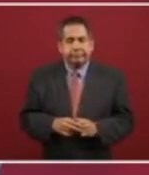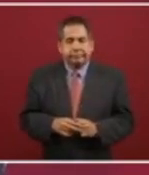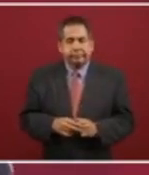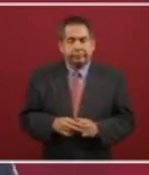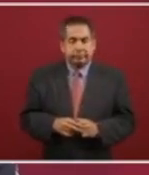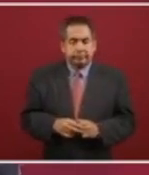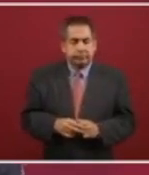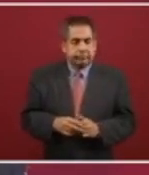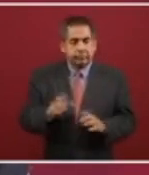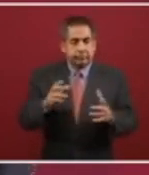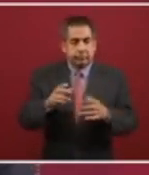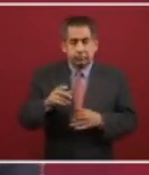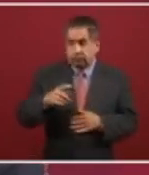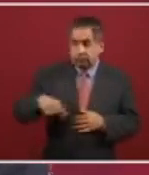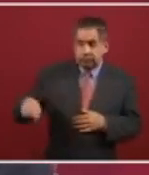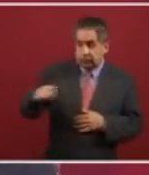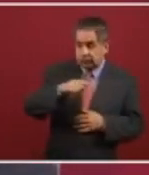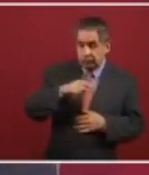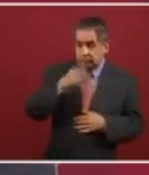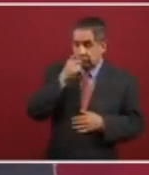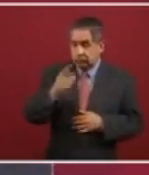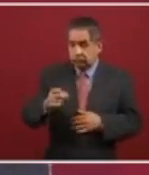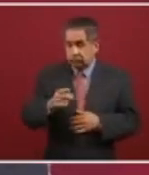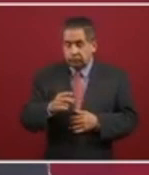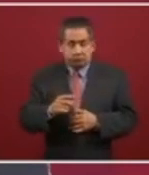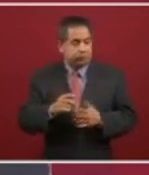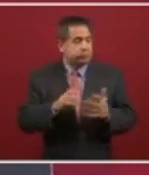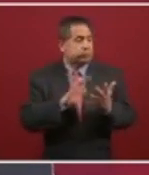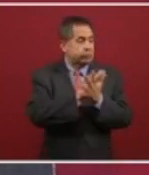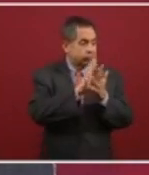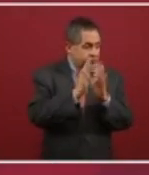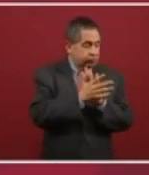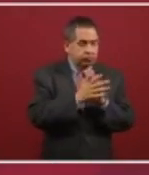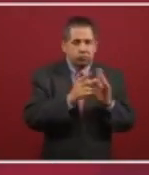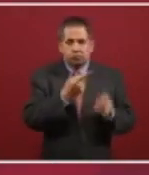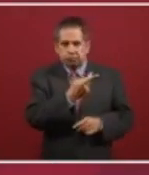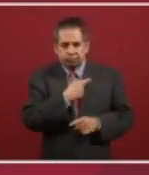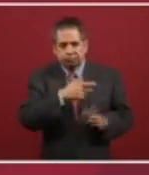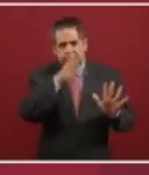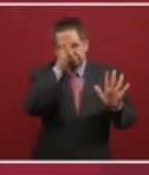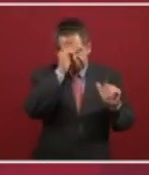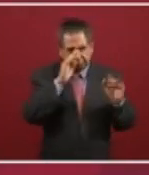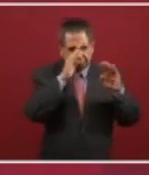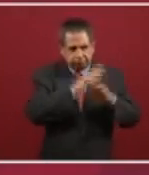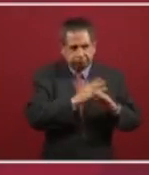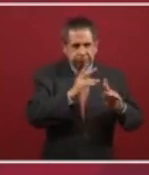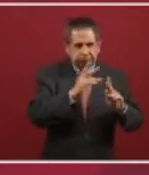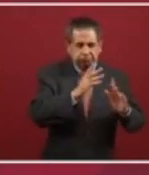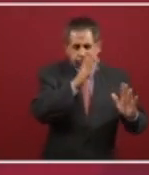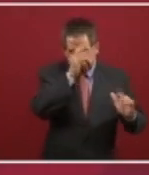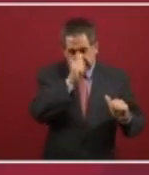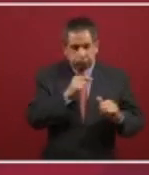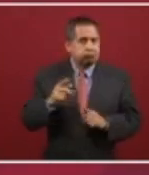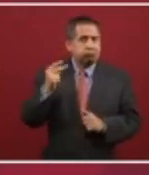hacer ninguna tregua en el combate a la corrupción y a la impunidad.